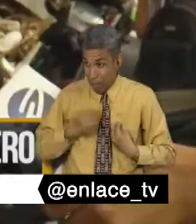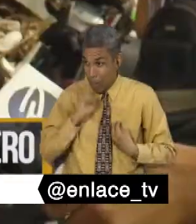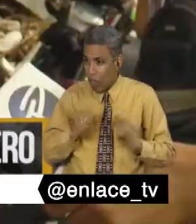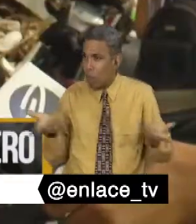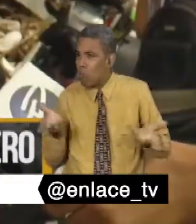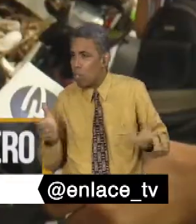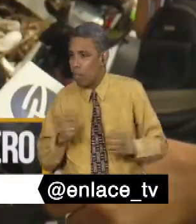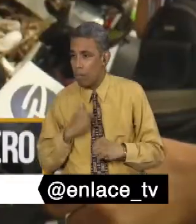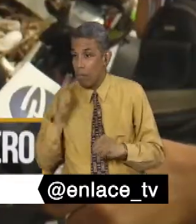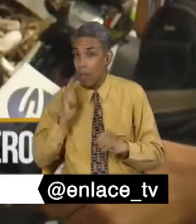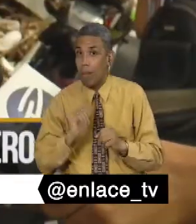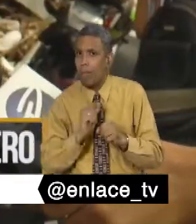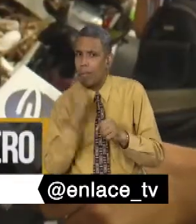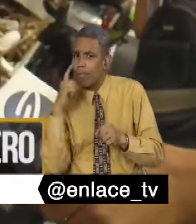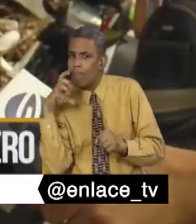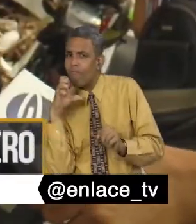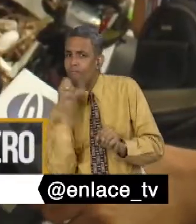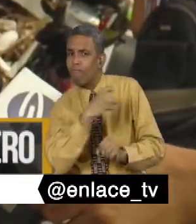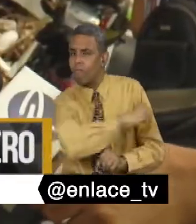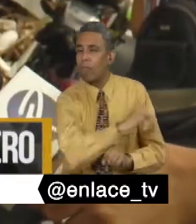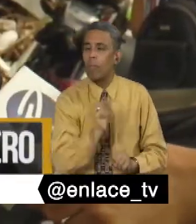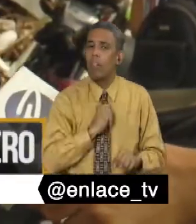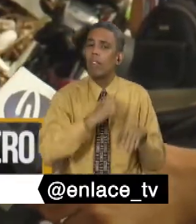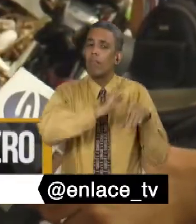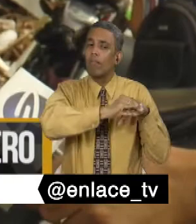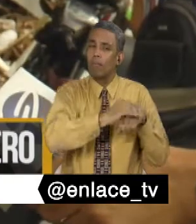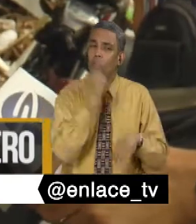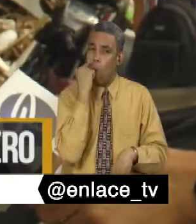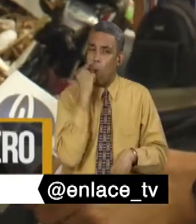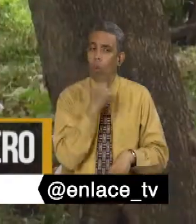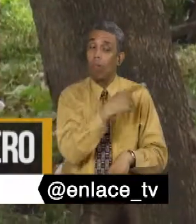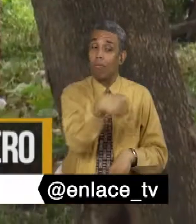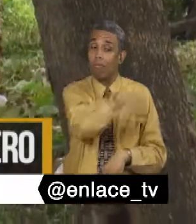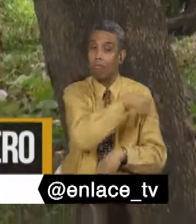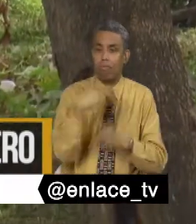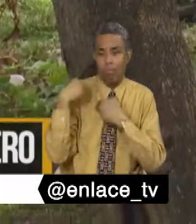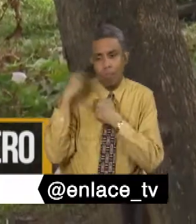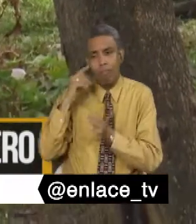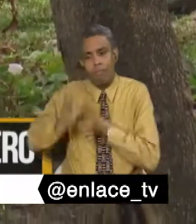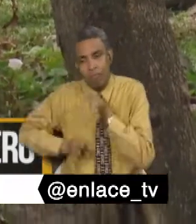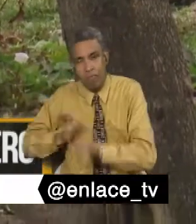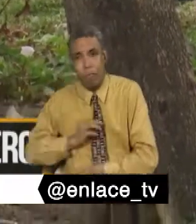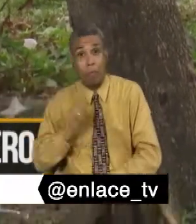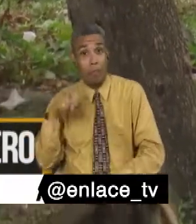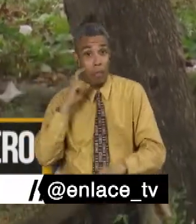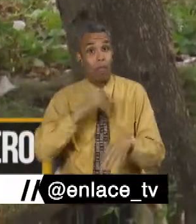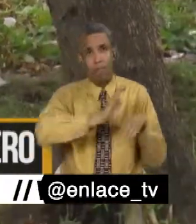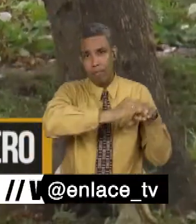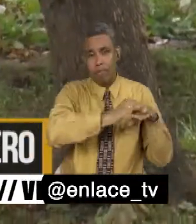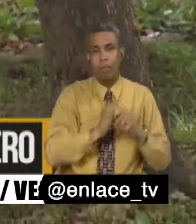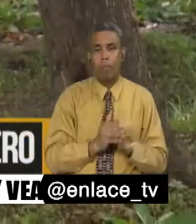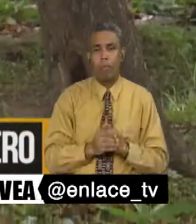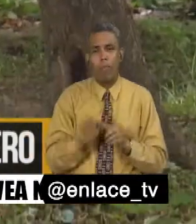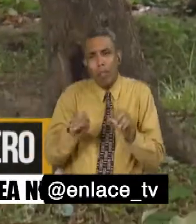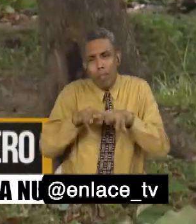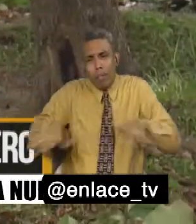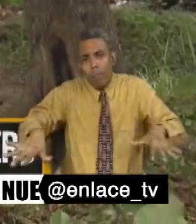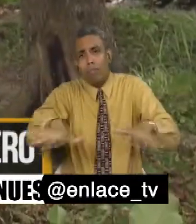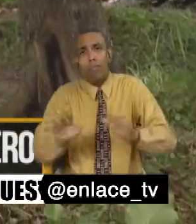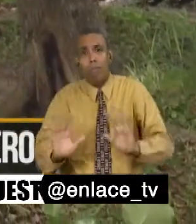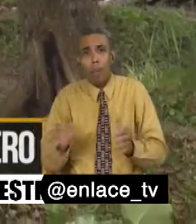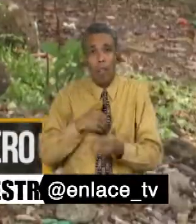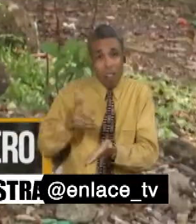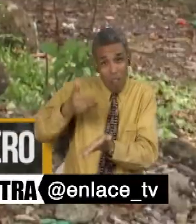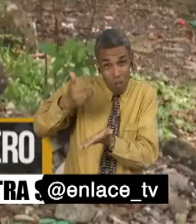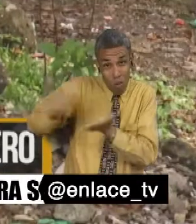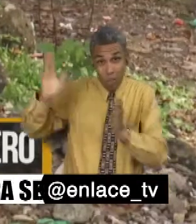que hay muchos que no son de la ciudad, pues contactar familiares y hacerles una intervención. Asimismo, indicó que la idea no es solo recuperar el malecón del Cristo Petrolero, sino